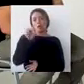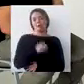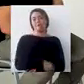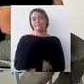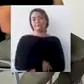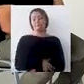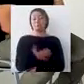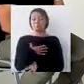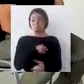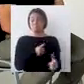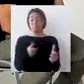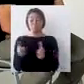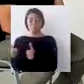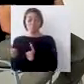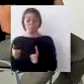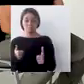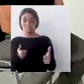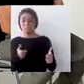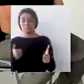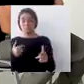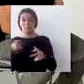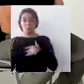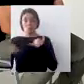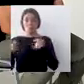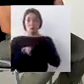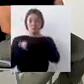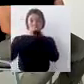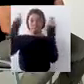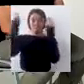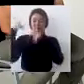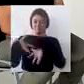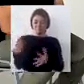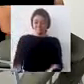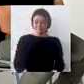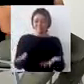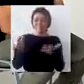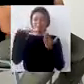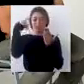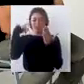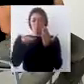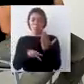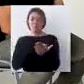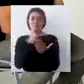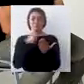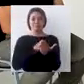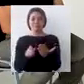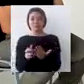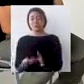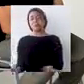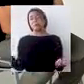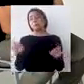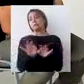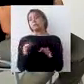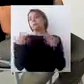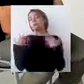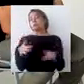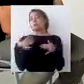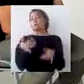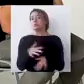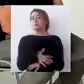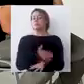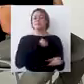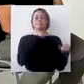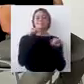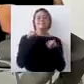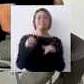de incentivar la lectura, la creación, la escritura, y eso lo hace importante. ¿Cómo funcionan